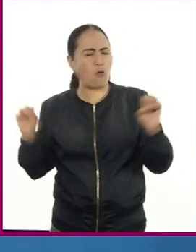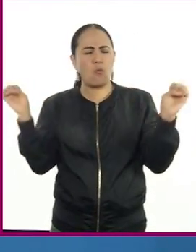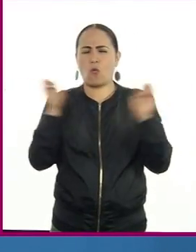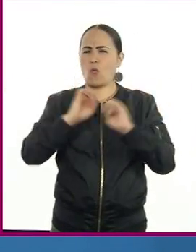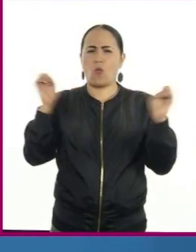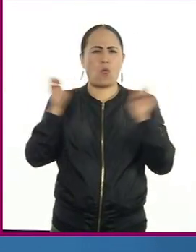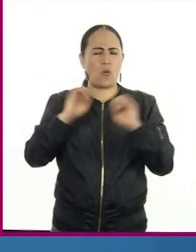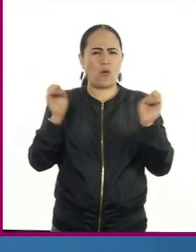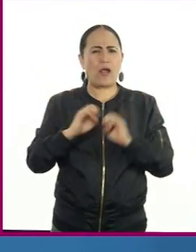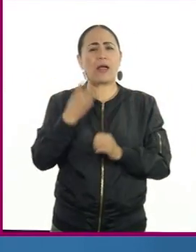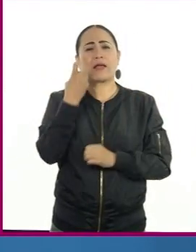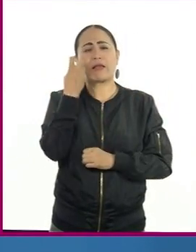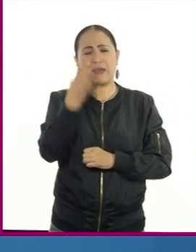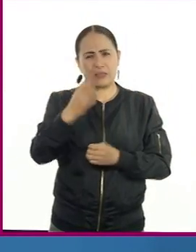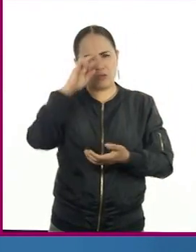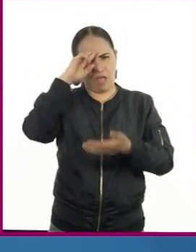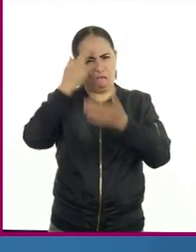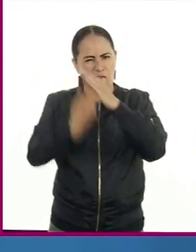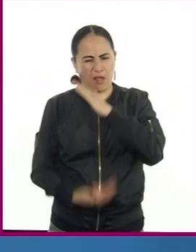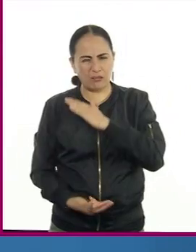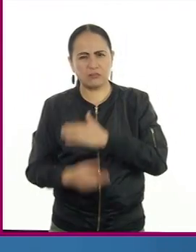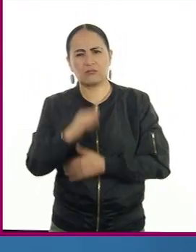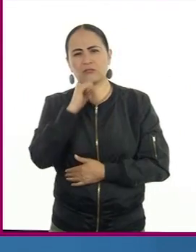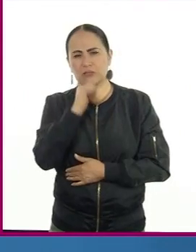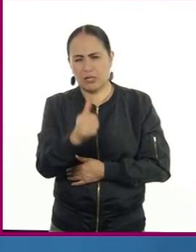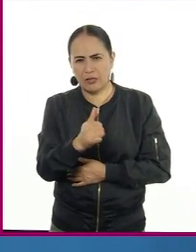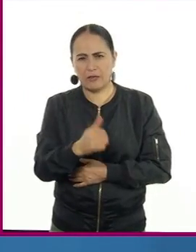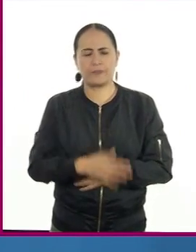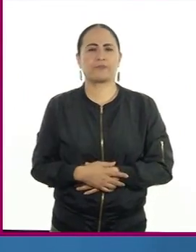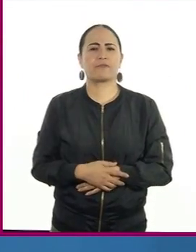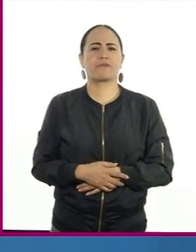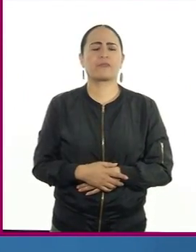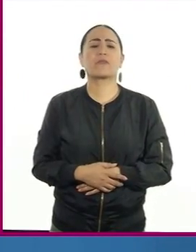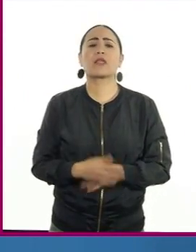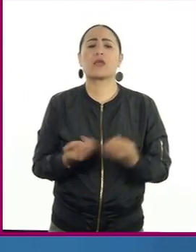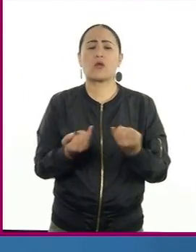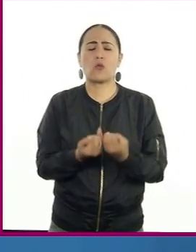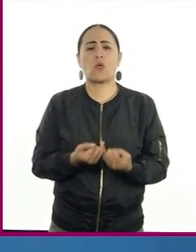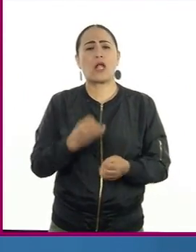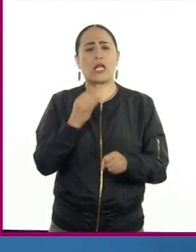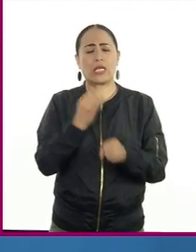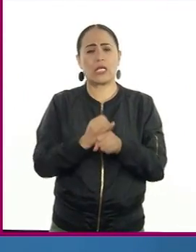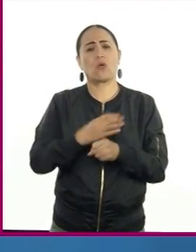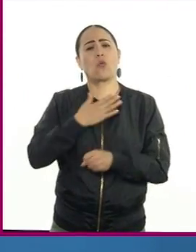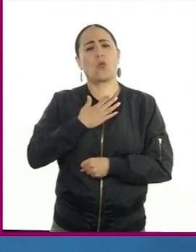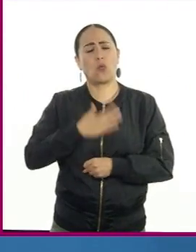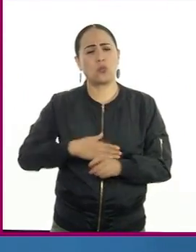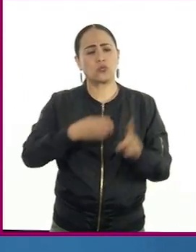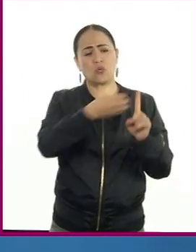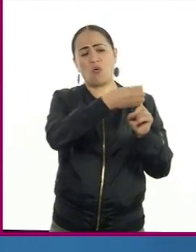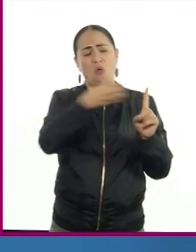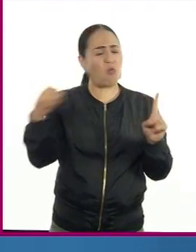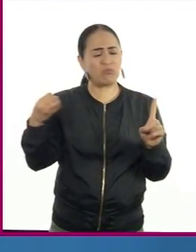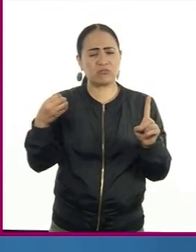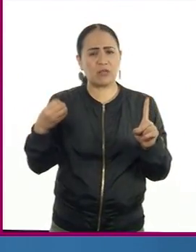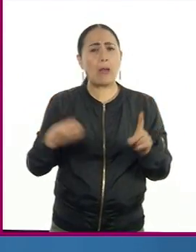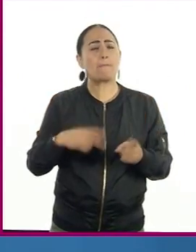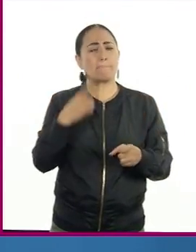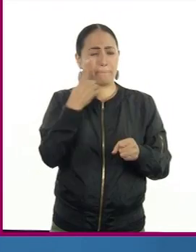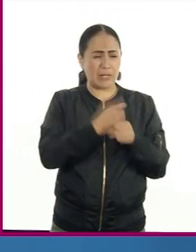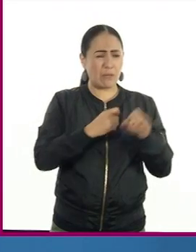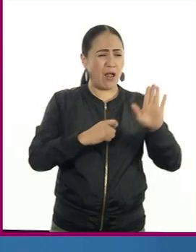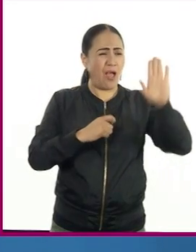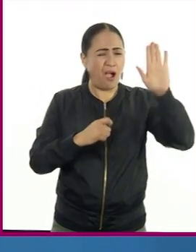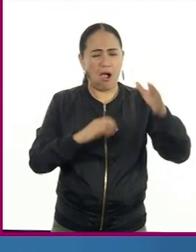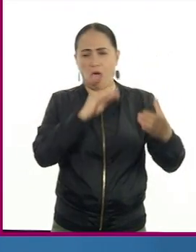esa sería una práctica injusta, no apegada al principio del orden y afectaría a quienes levantaron primero